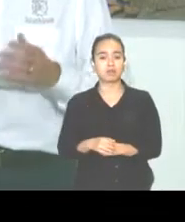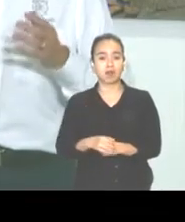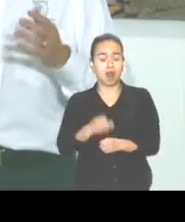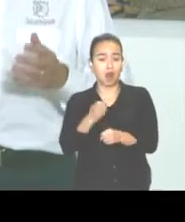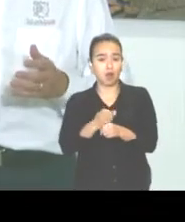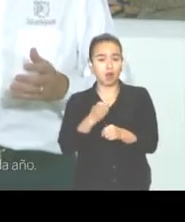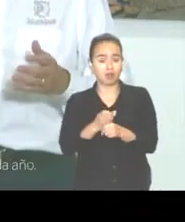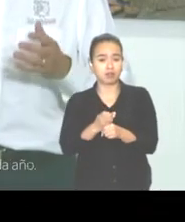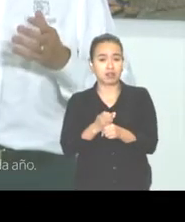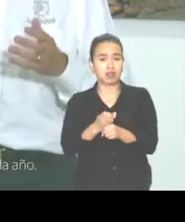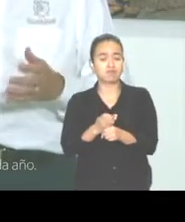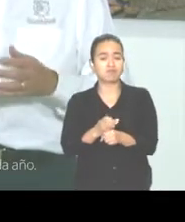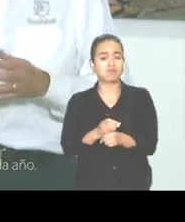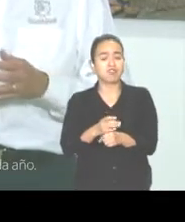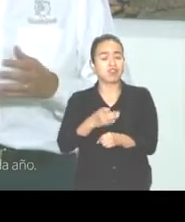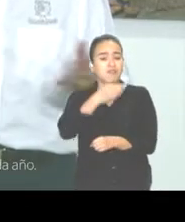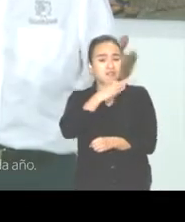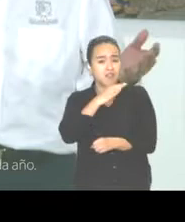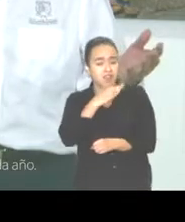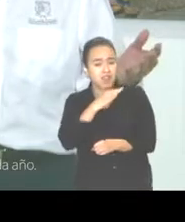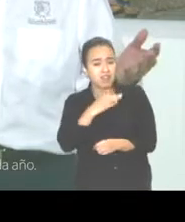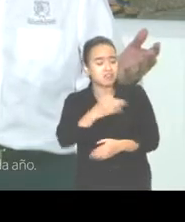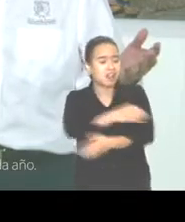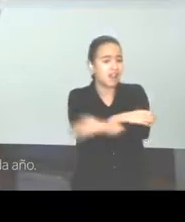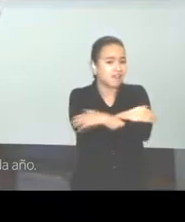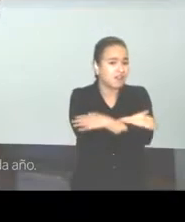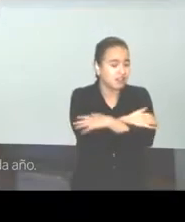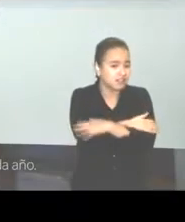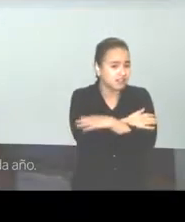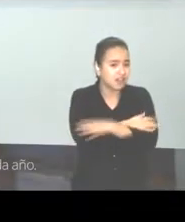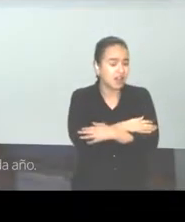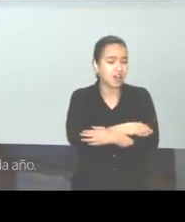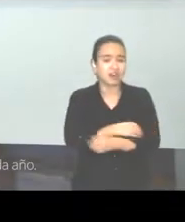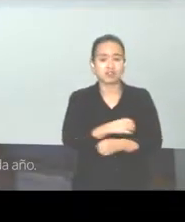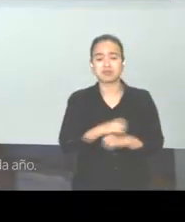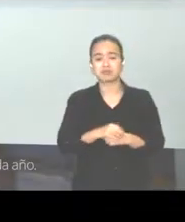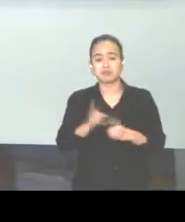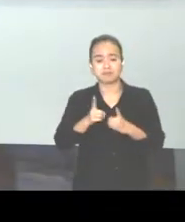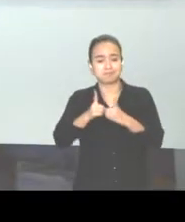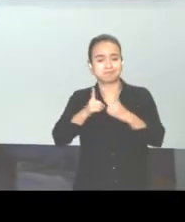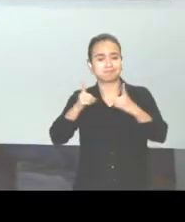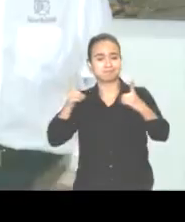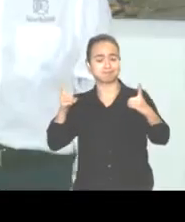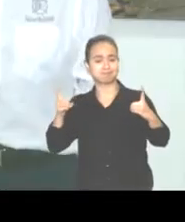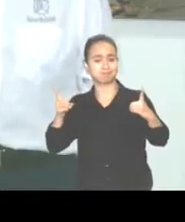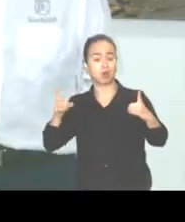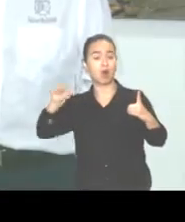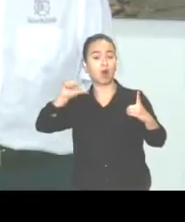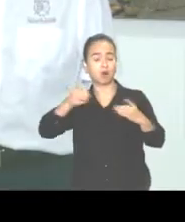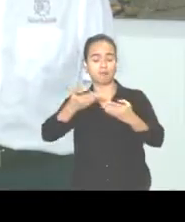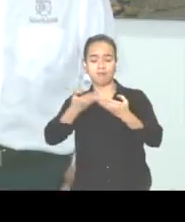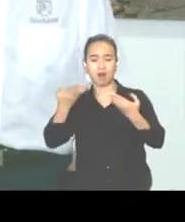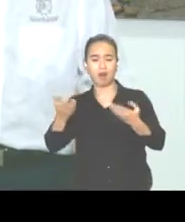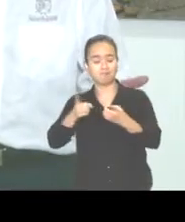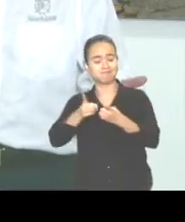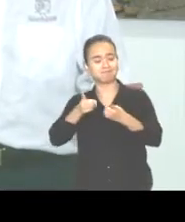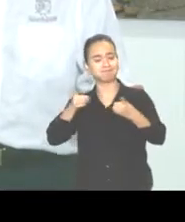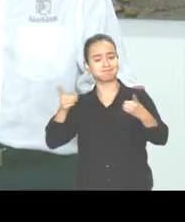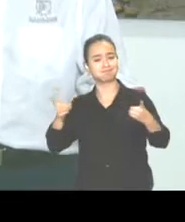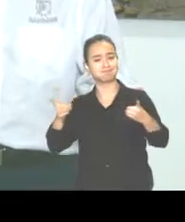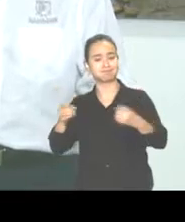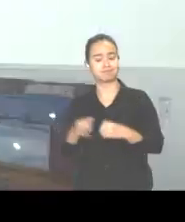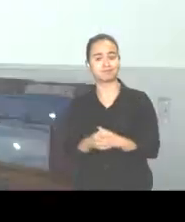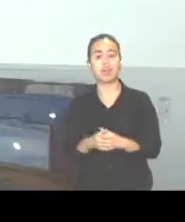oportunidad de festejarlas y de abrazarlas como tradicionalmente lo hacemos cada año. Hoy, a distancia, compartimos